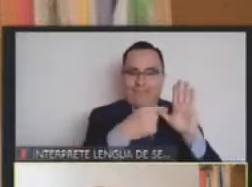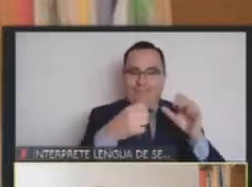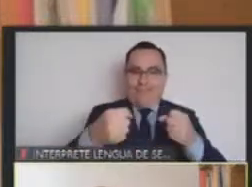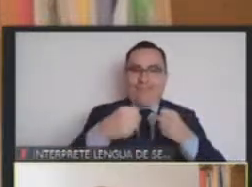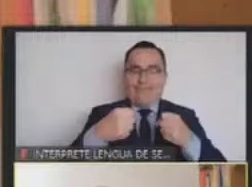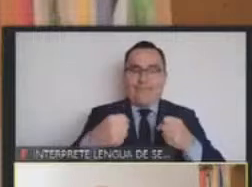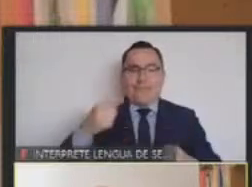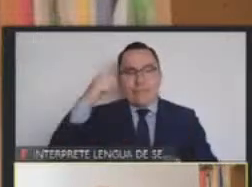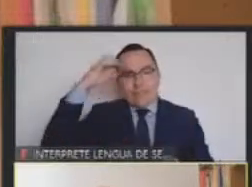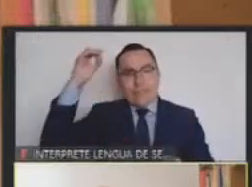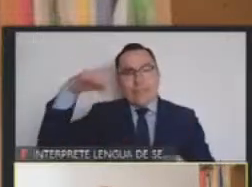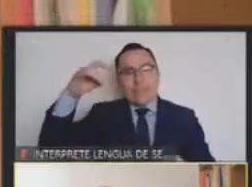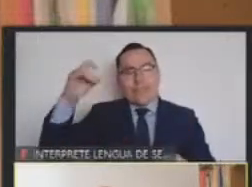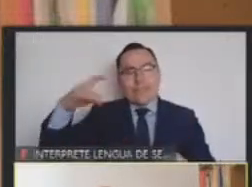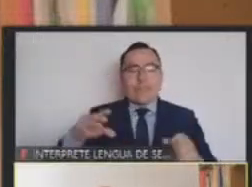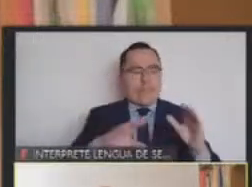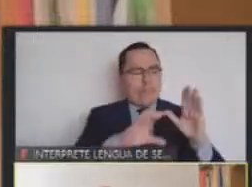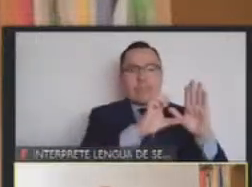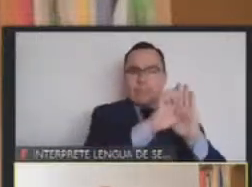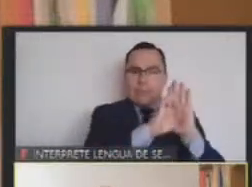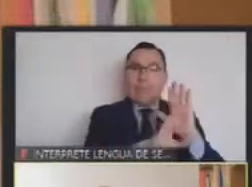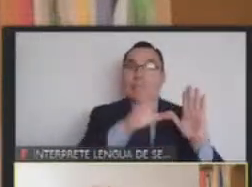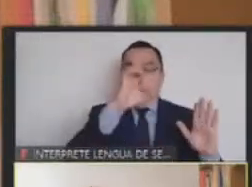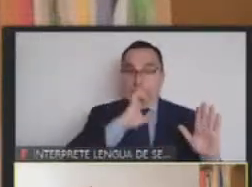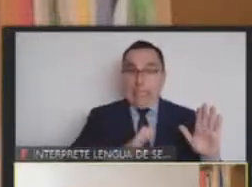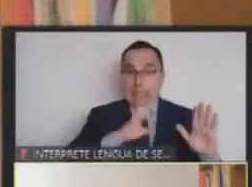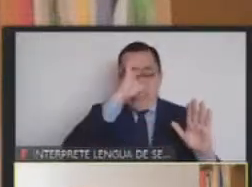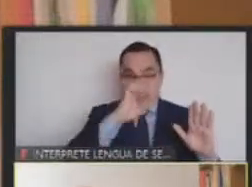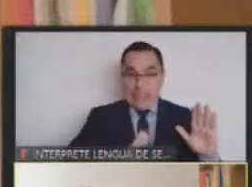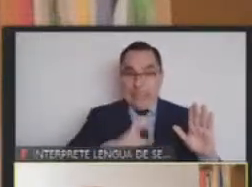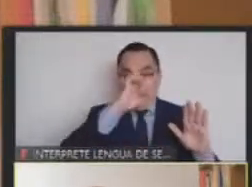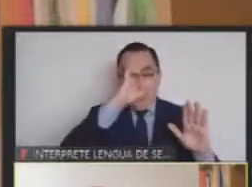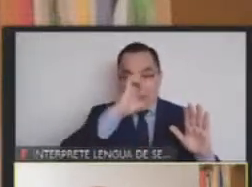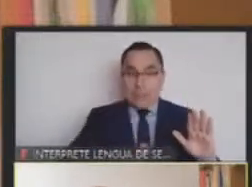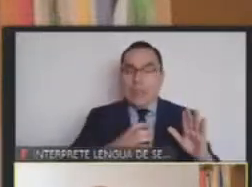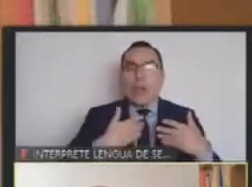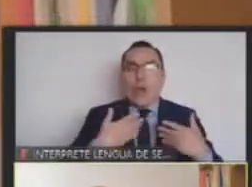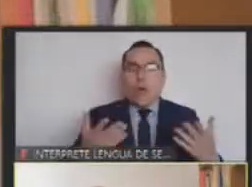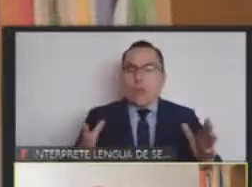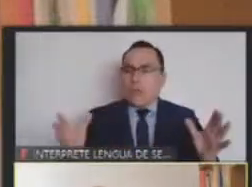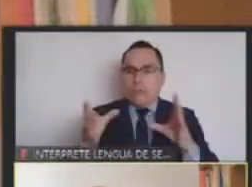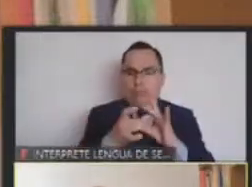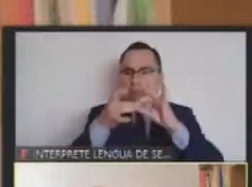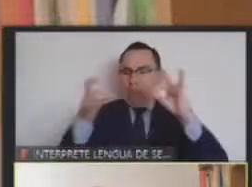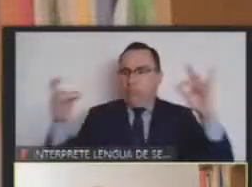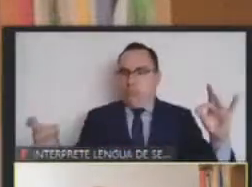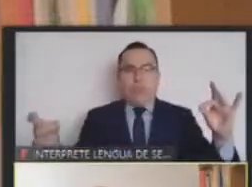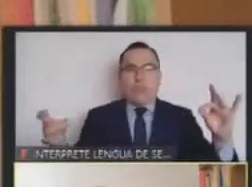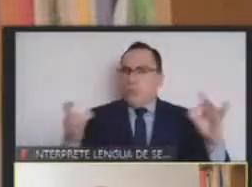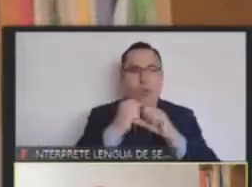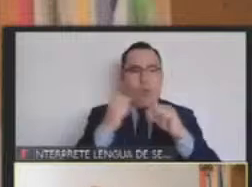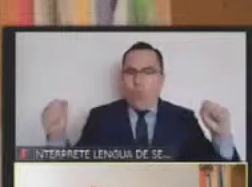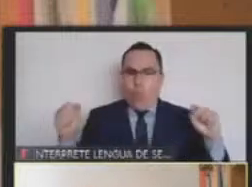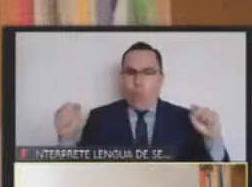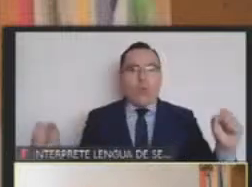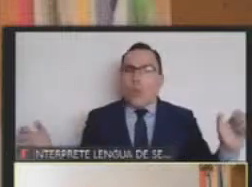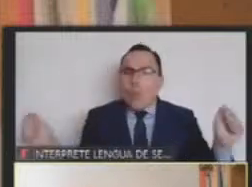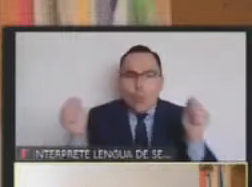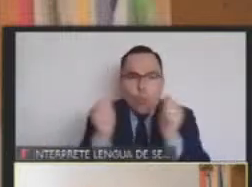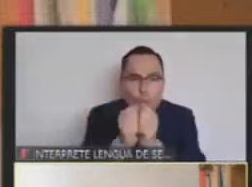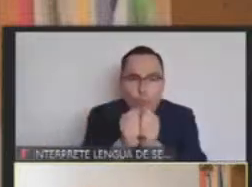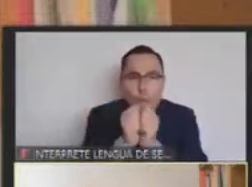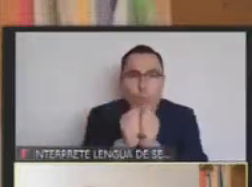Sabemos que las exigencias éticas, y es fácil advertirlo, que no pueden separarse de la función judicial, son inherentes a ella. Su importancia